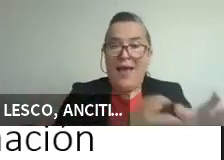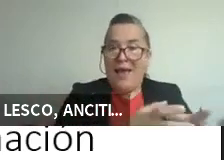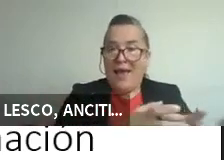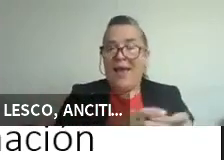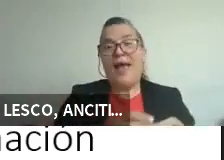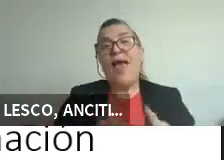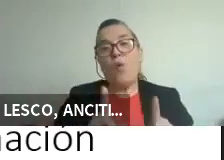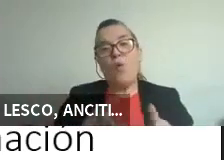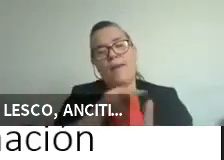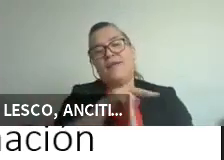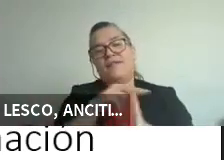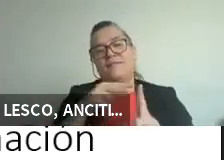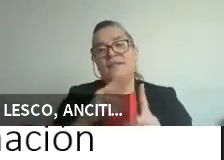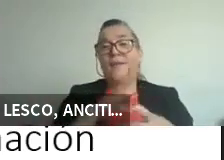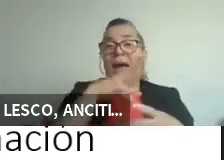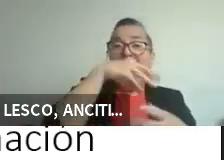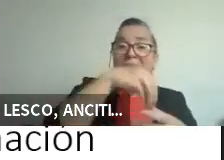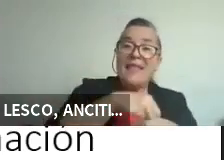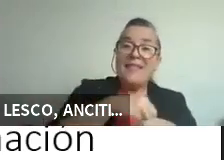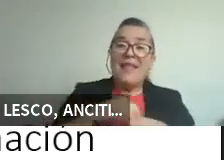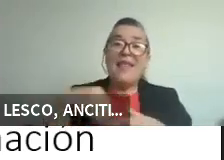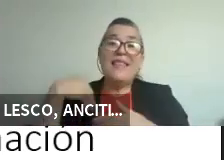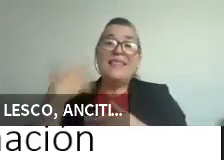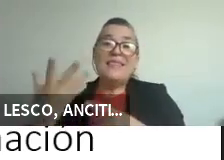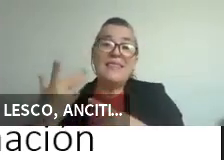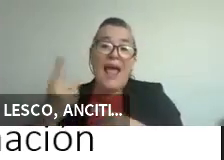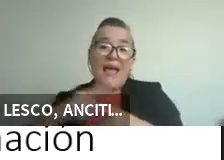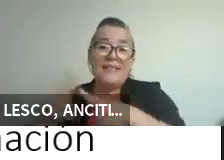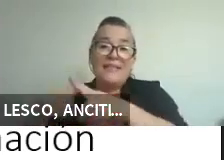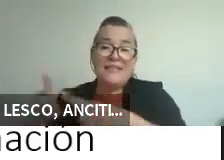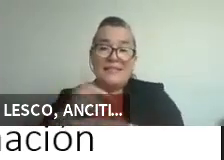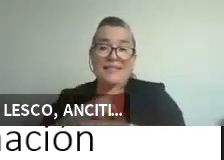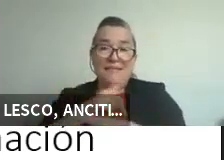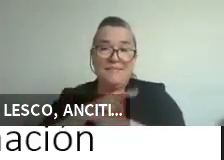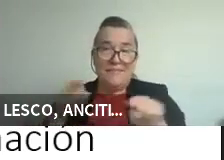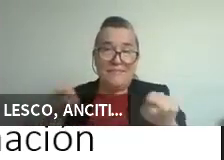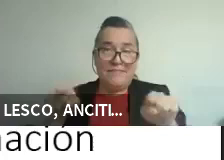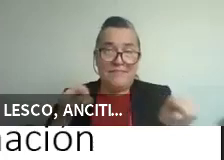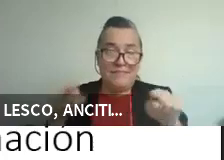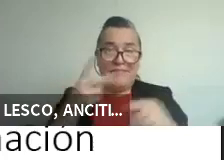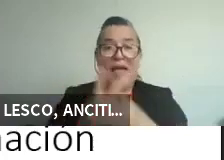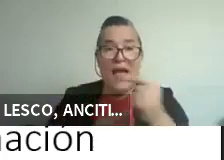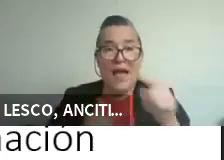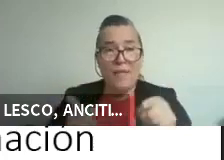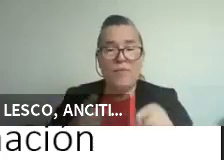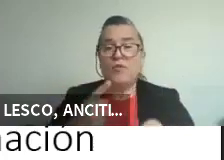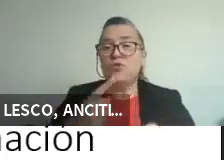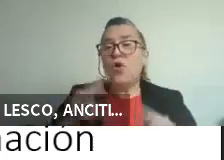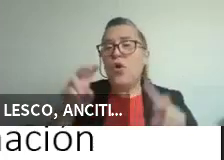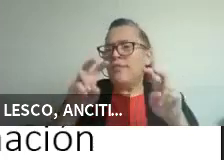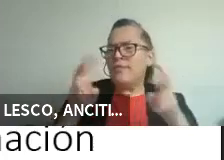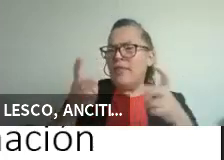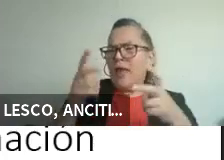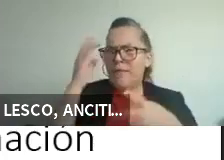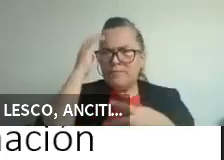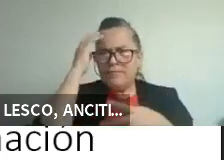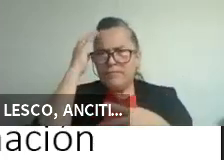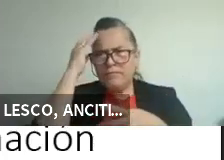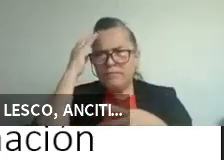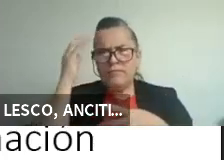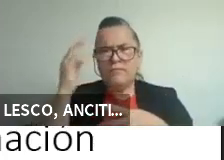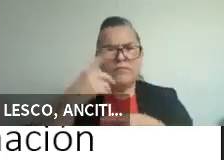transdisciplinario los temas que aquejan y preocupan a nuestros países son temas de gran complejidad